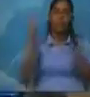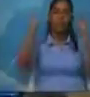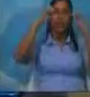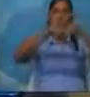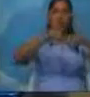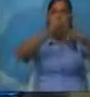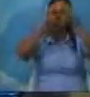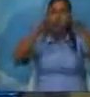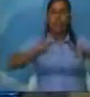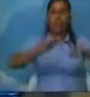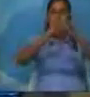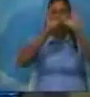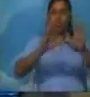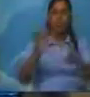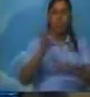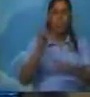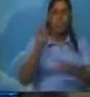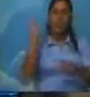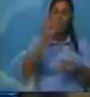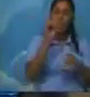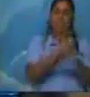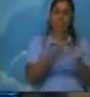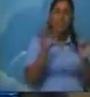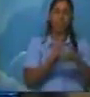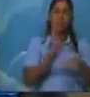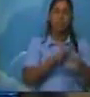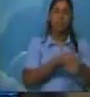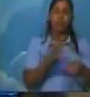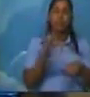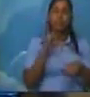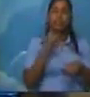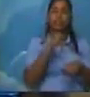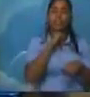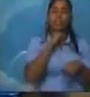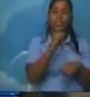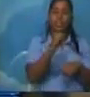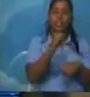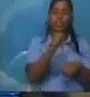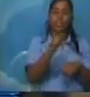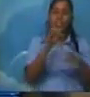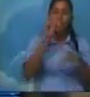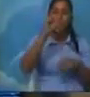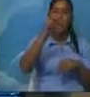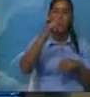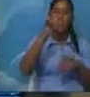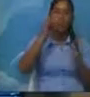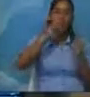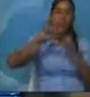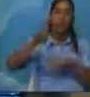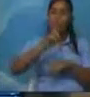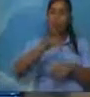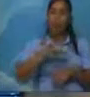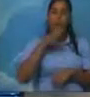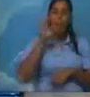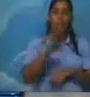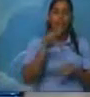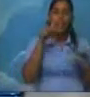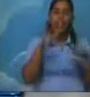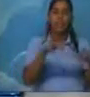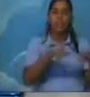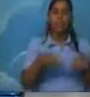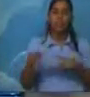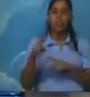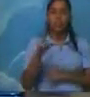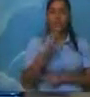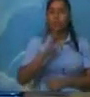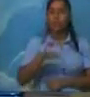a a los ídolos no la traigas porque eso es anatema no puedes traer anatema